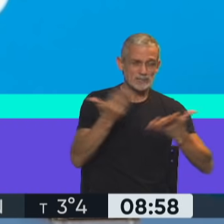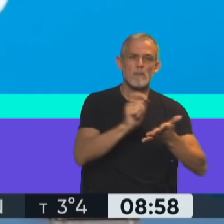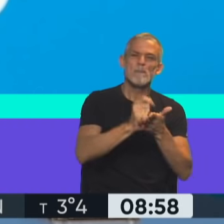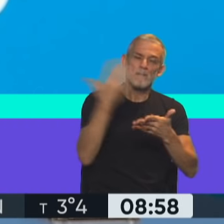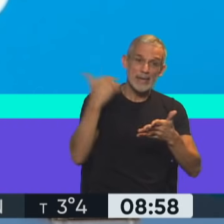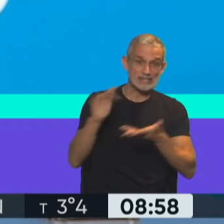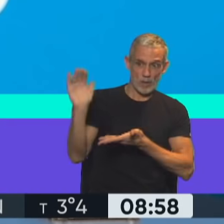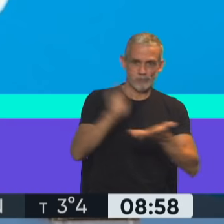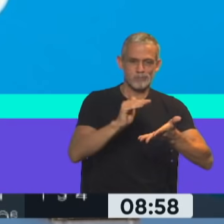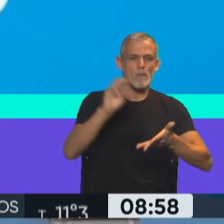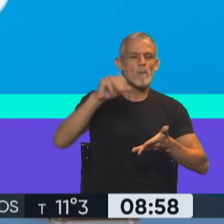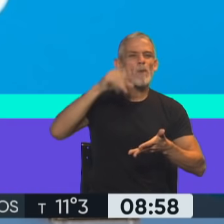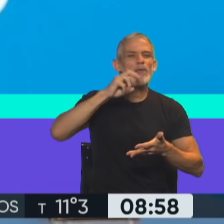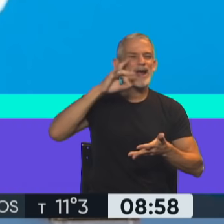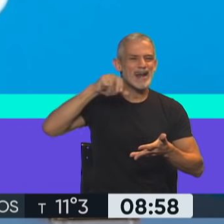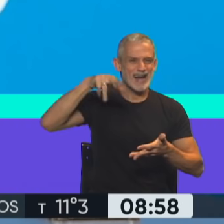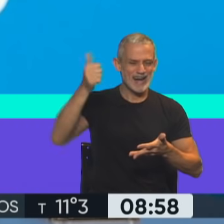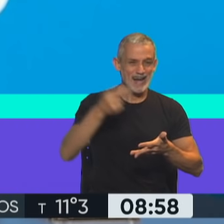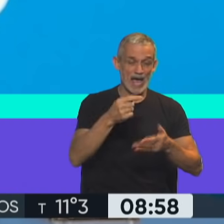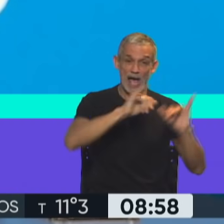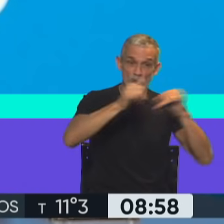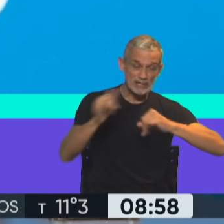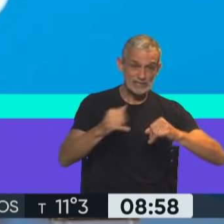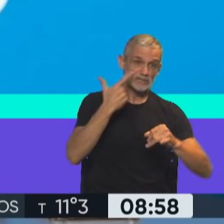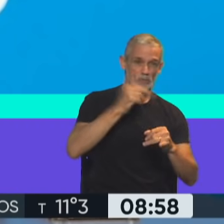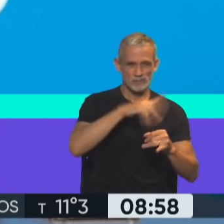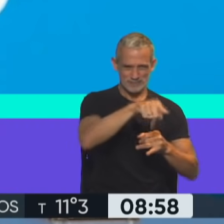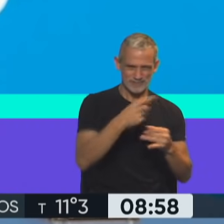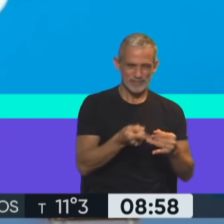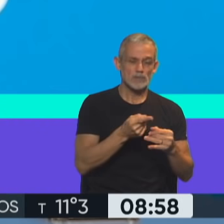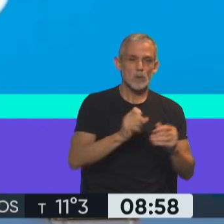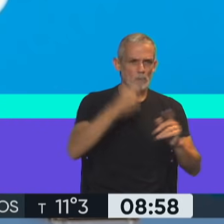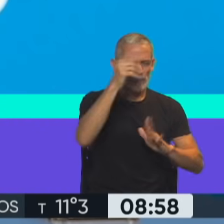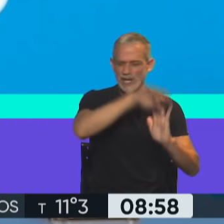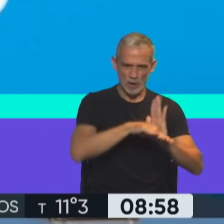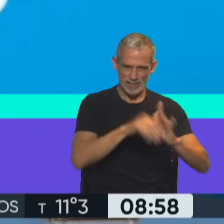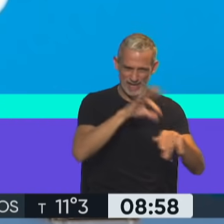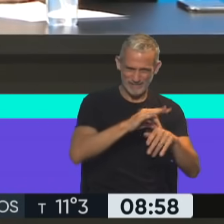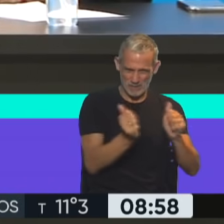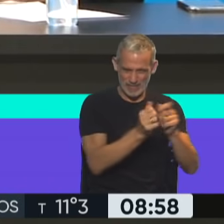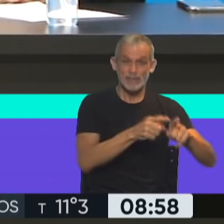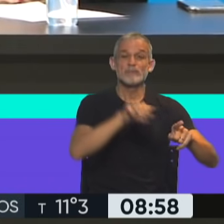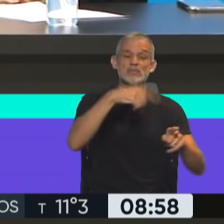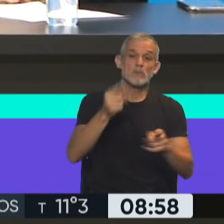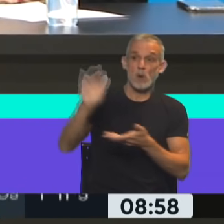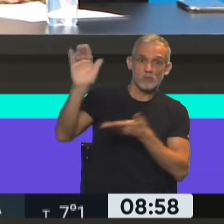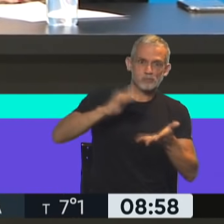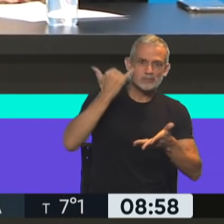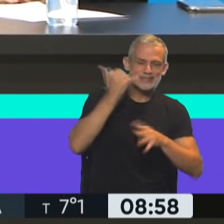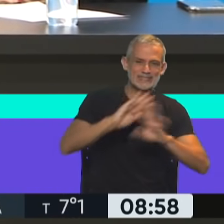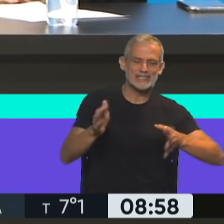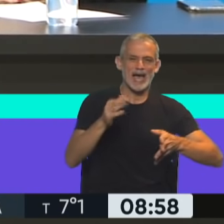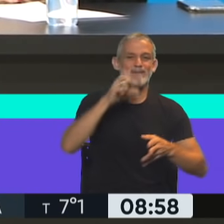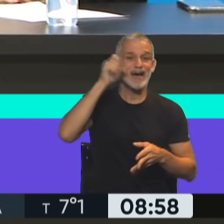meses que llegó la vacuna Moderna en los adolescentes y las adolescentes priorizadas, luego con el primer embarque de la